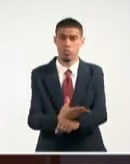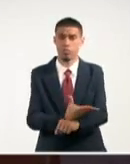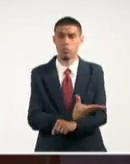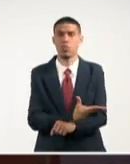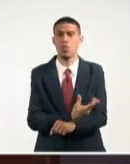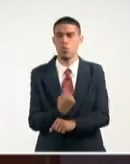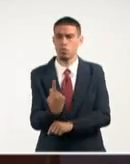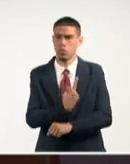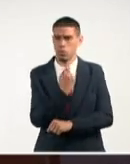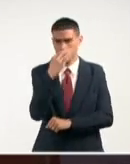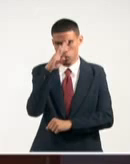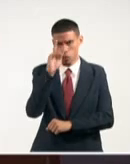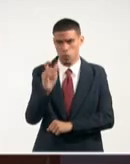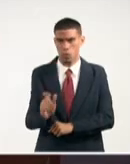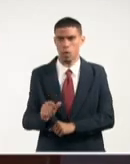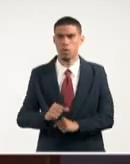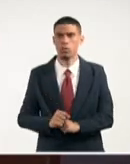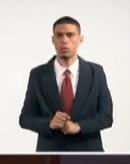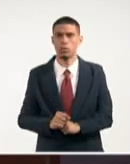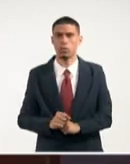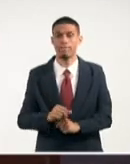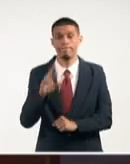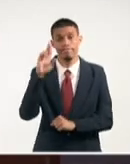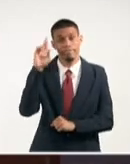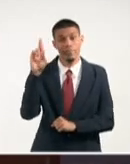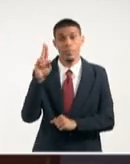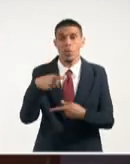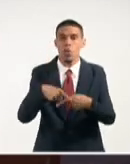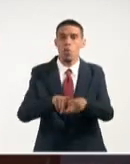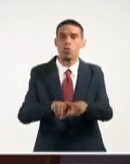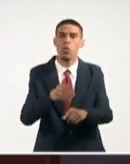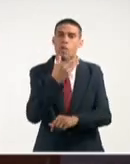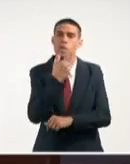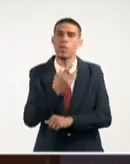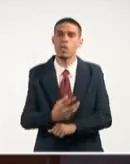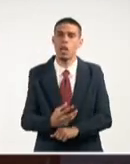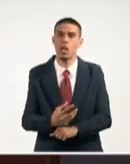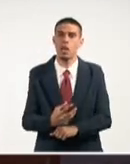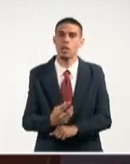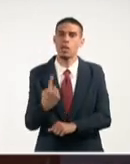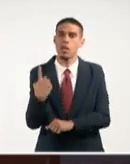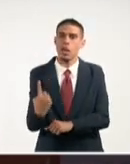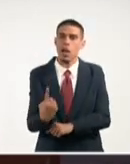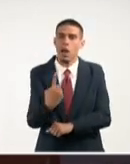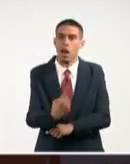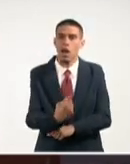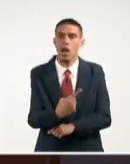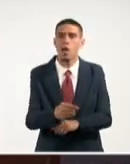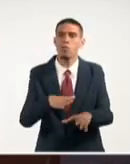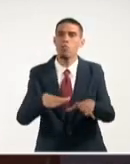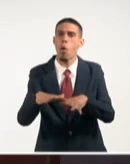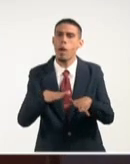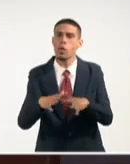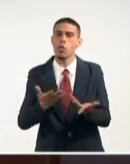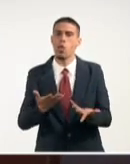satisfacción es haber estado junto a Fidel en cada momento de